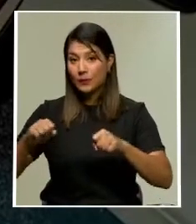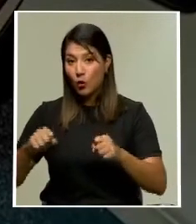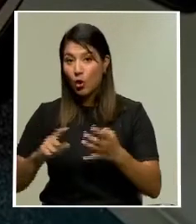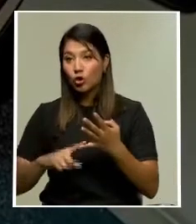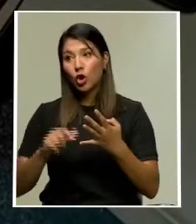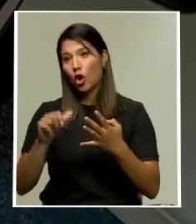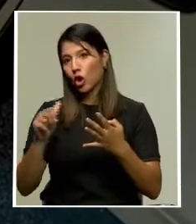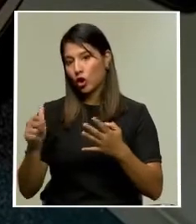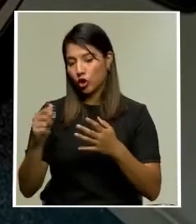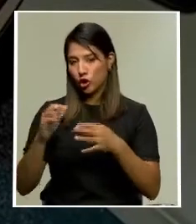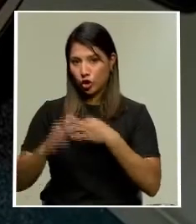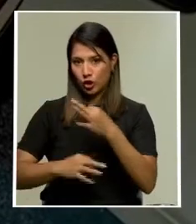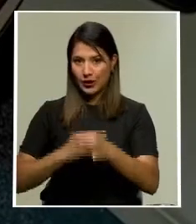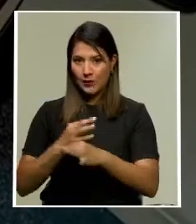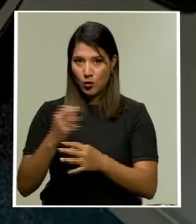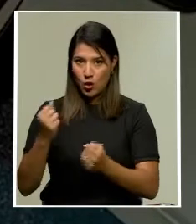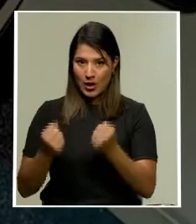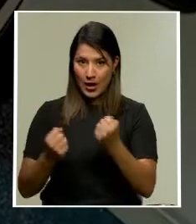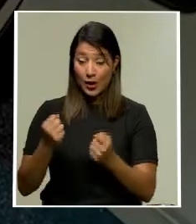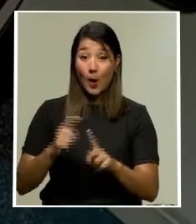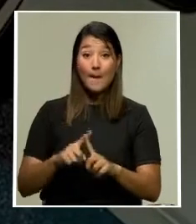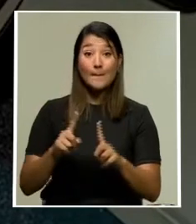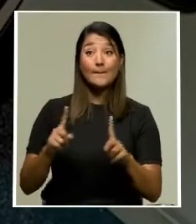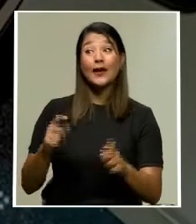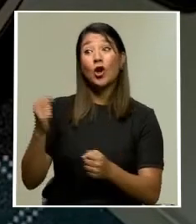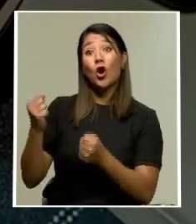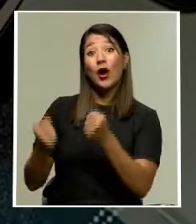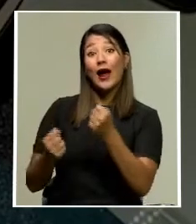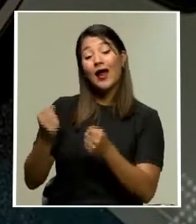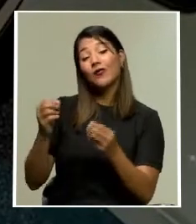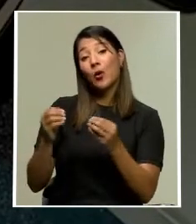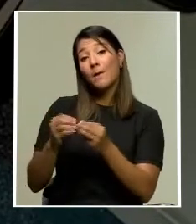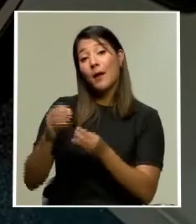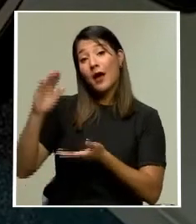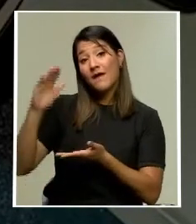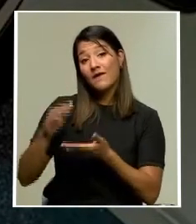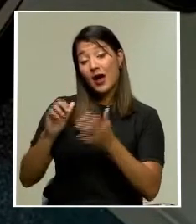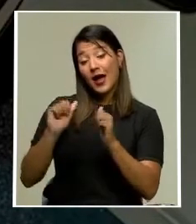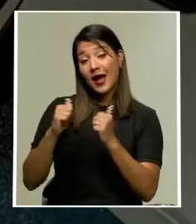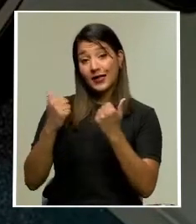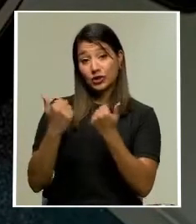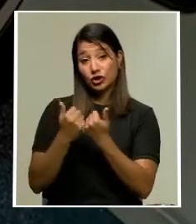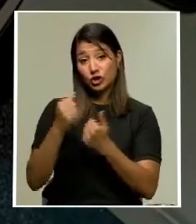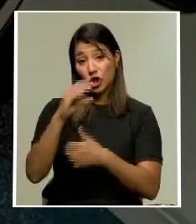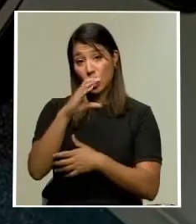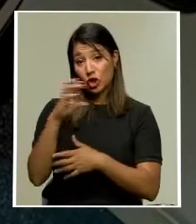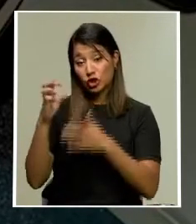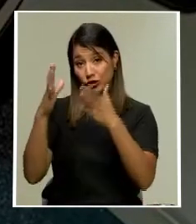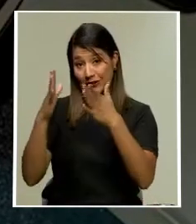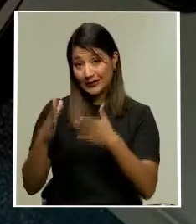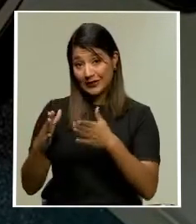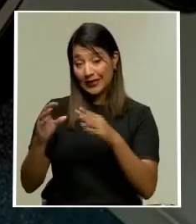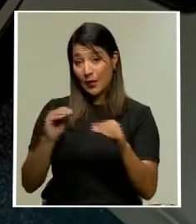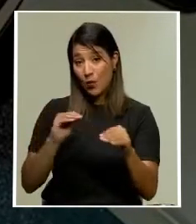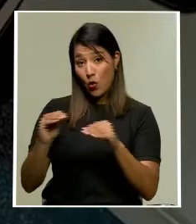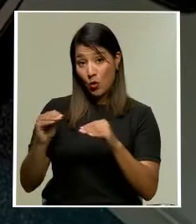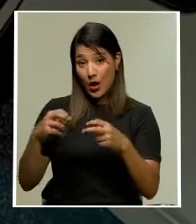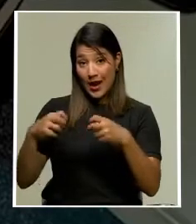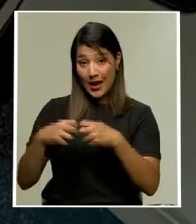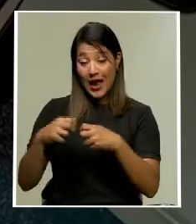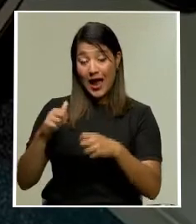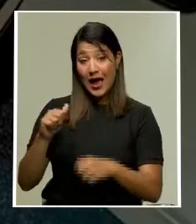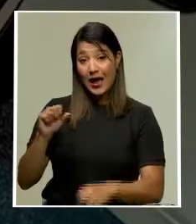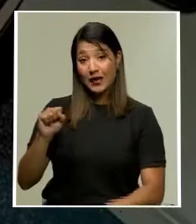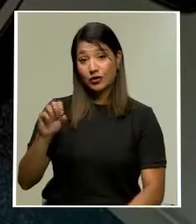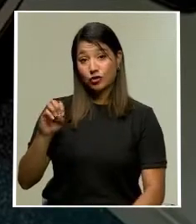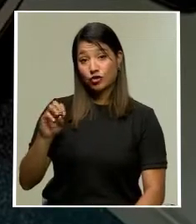hablamos específicamente de carros, las cifras son mucho más bajas. De acuerdo con la Asociación Costarricense de Movilidad Eléctrica, ASOMOVE, en el 2018 habían